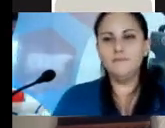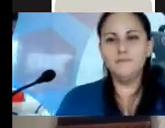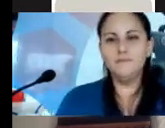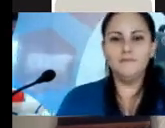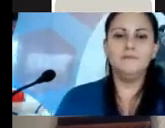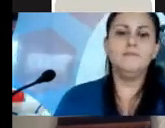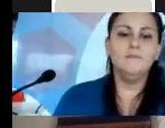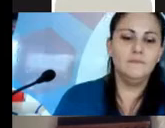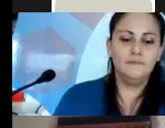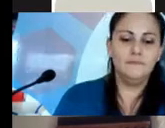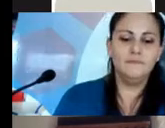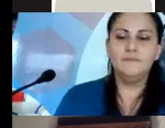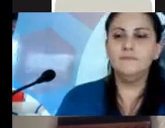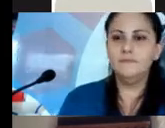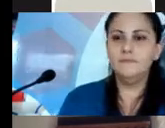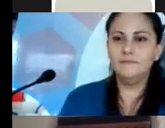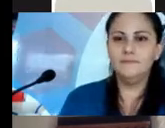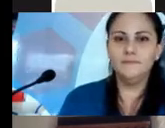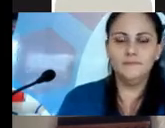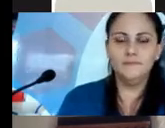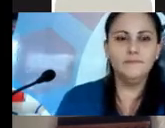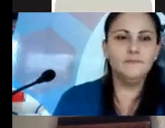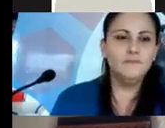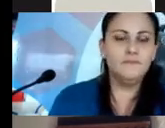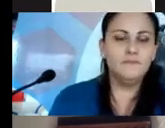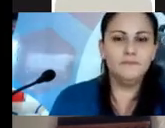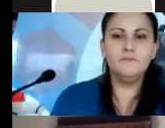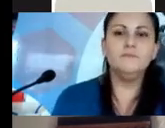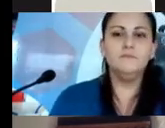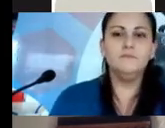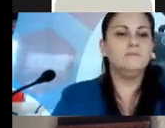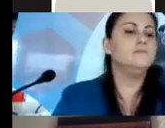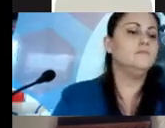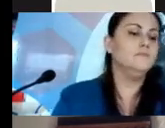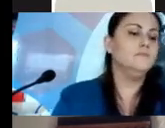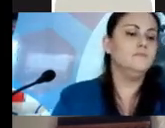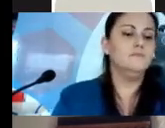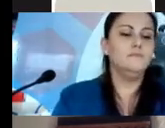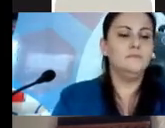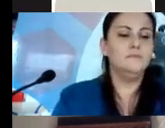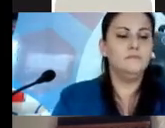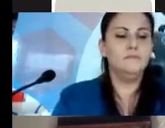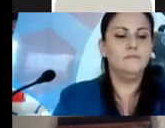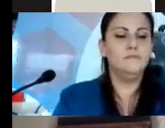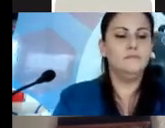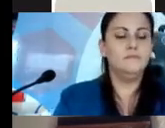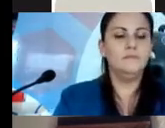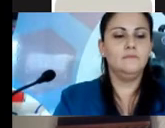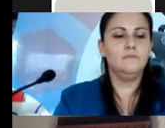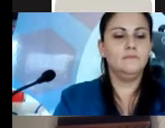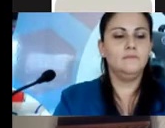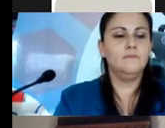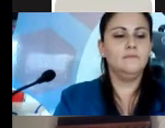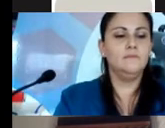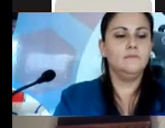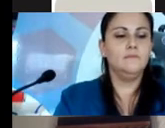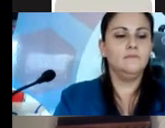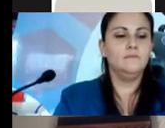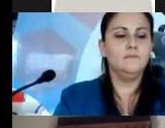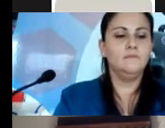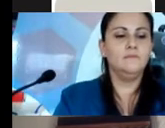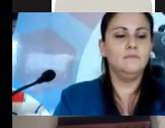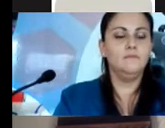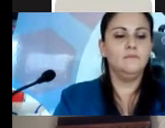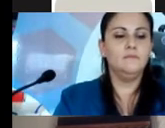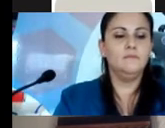situación de incomodidad. Cada uno tiene su postura ideal individual. Por eso qué interesante es, y vuelvo a